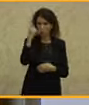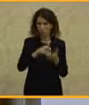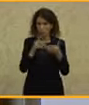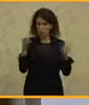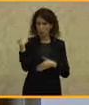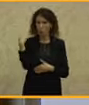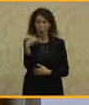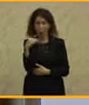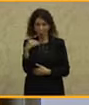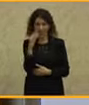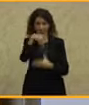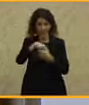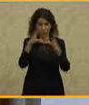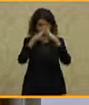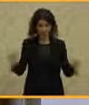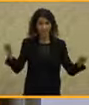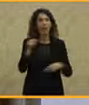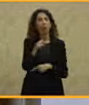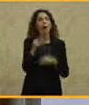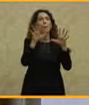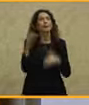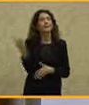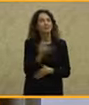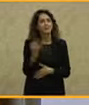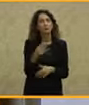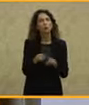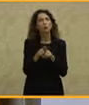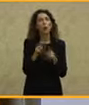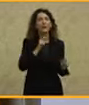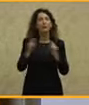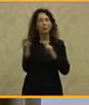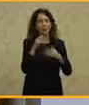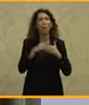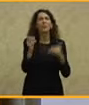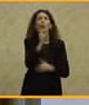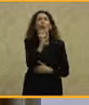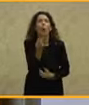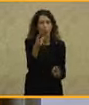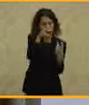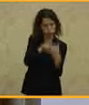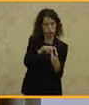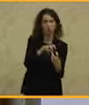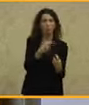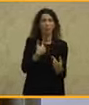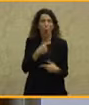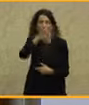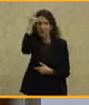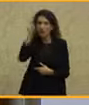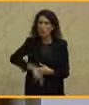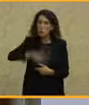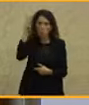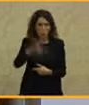siendo jovencita en la facultad era cómo entrevistar a un paciente. Eso es algo que no se me olvida